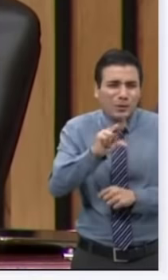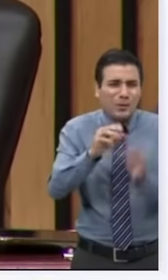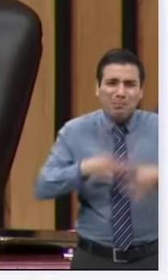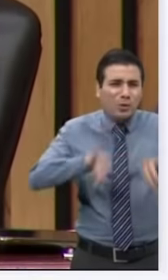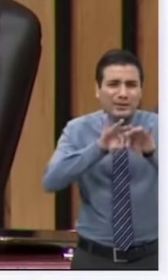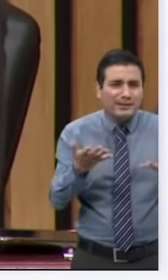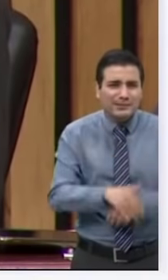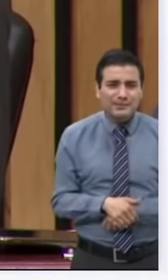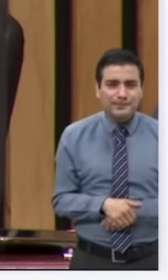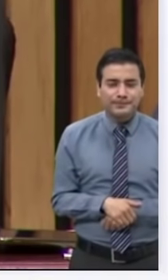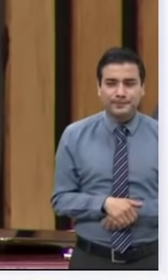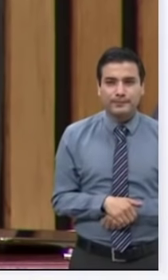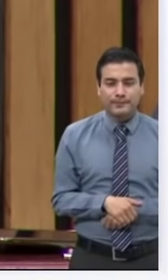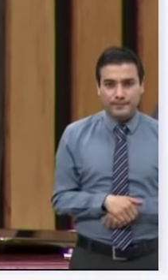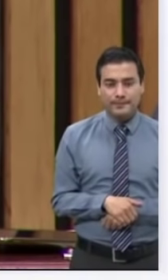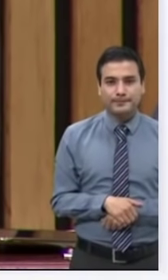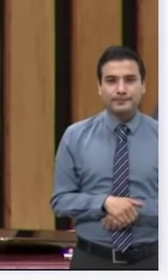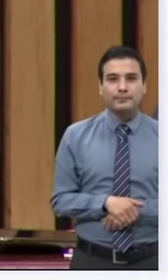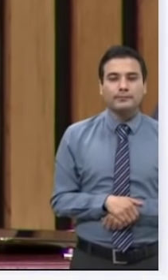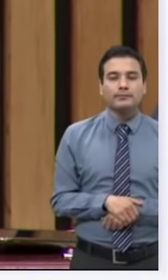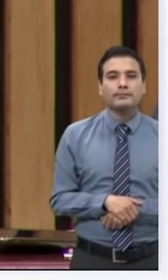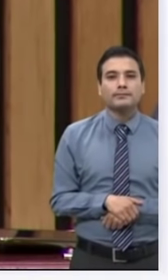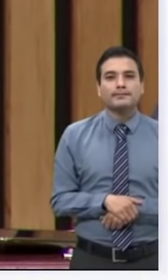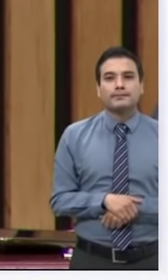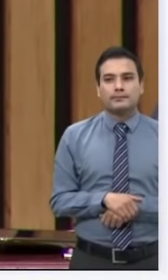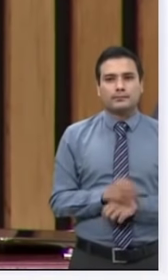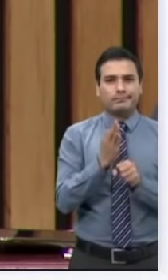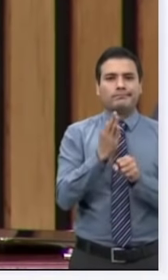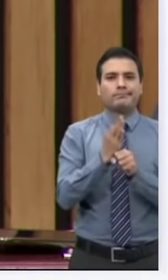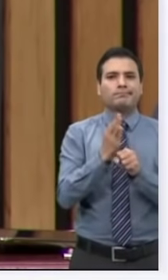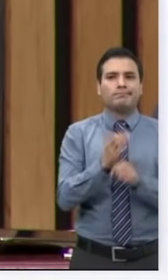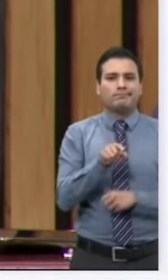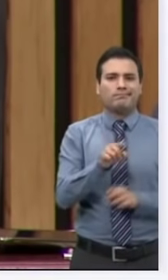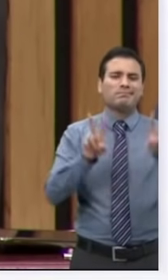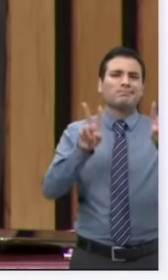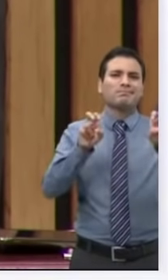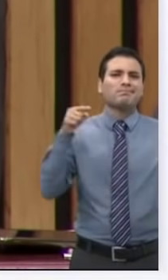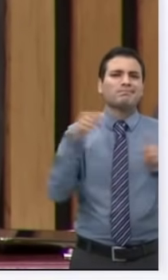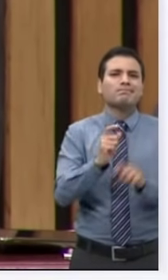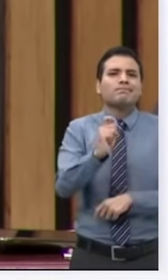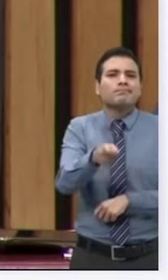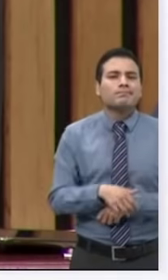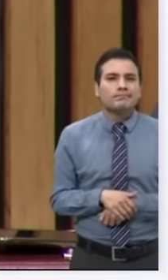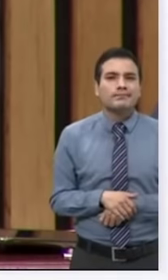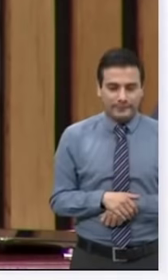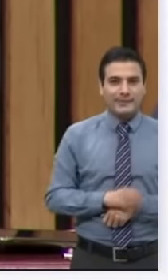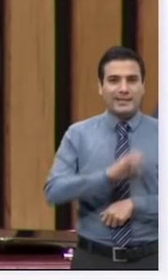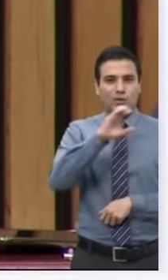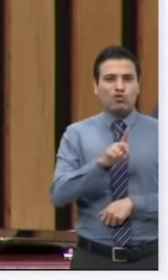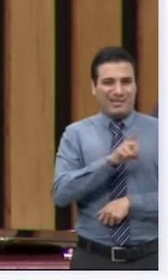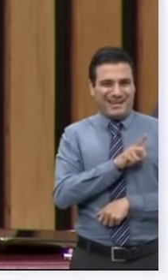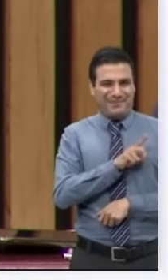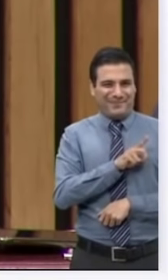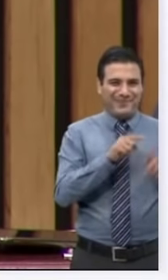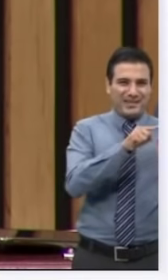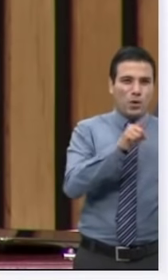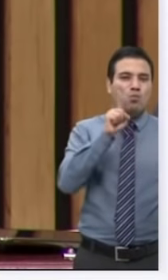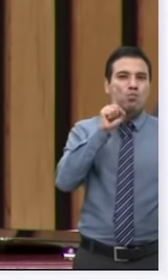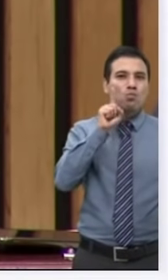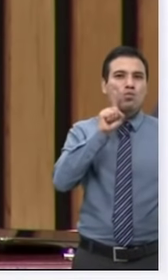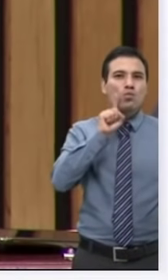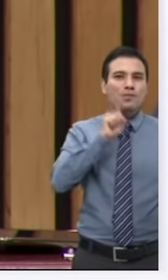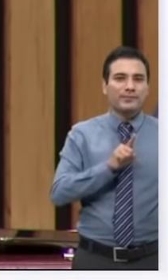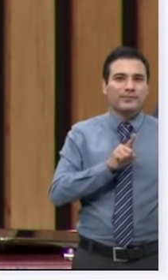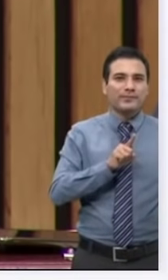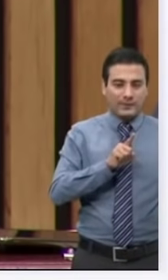atenuante ni como agravante qué es lo que nos encontramos aquí que la ciudadana cobra por